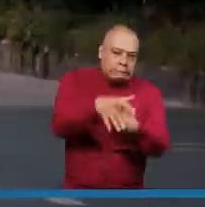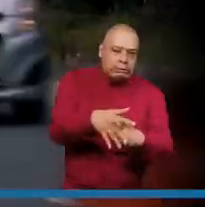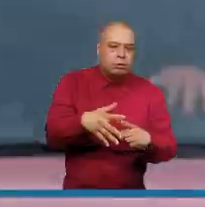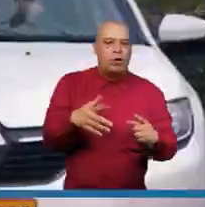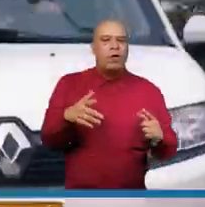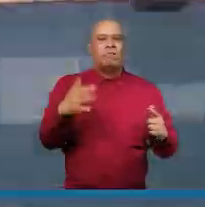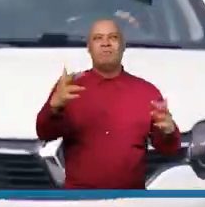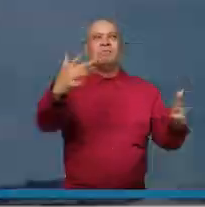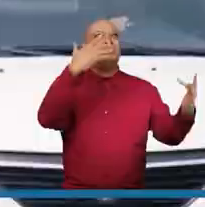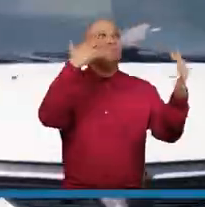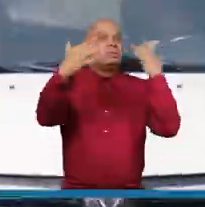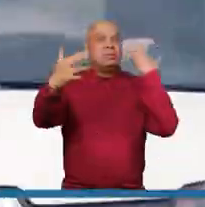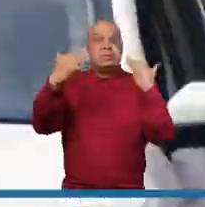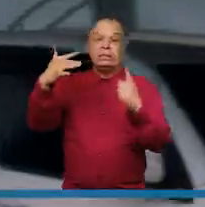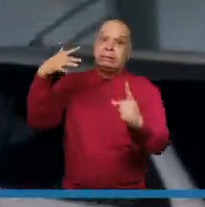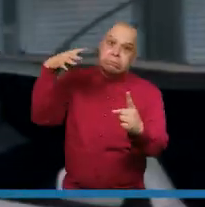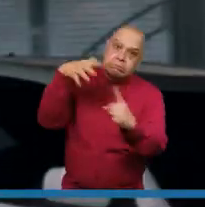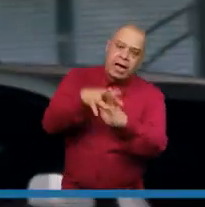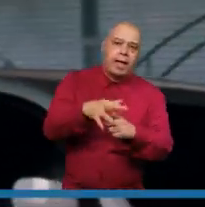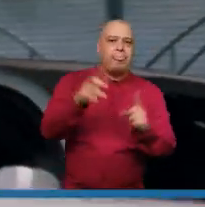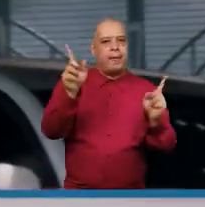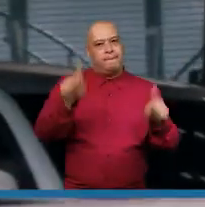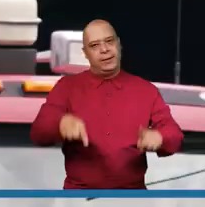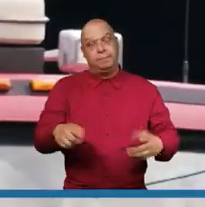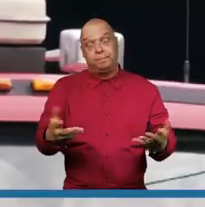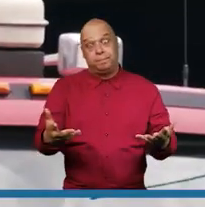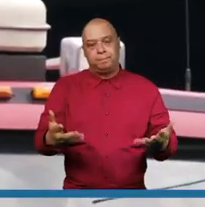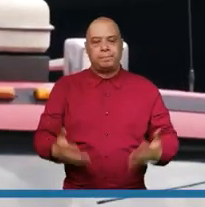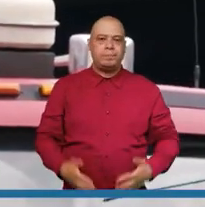implicancia en la calidad del aire.